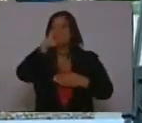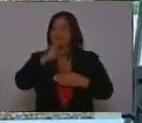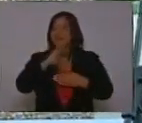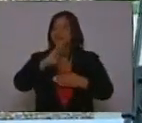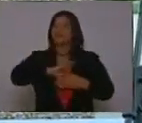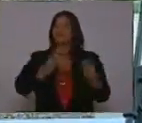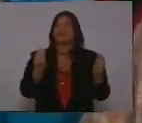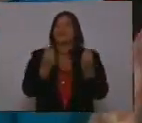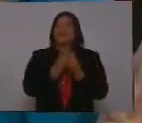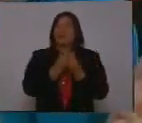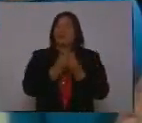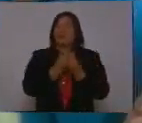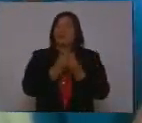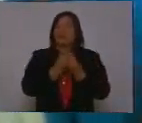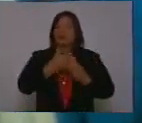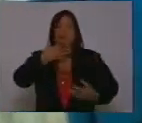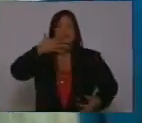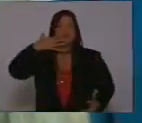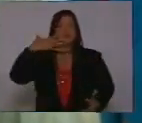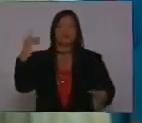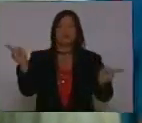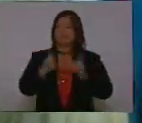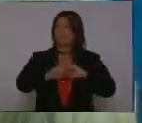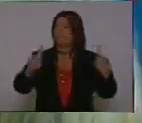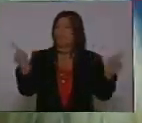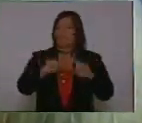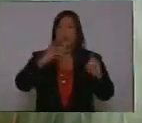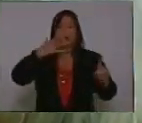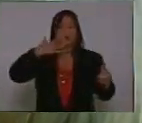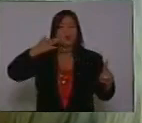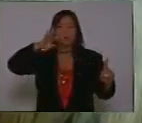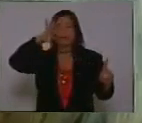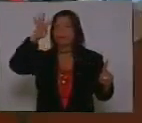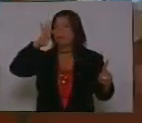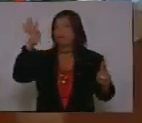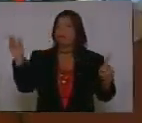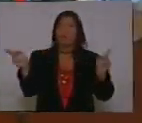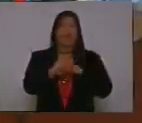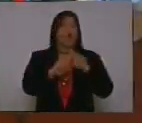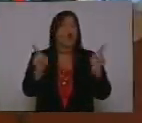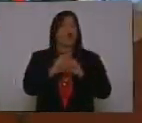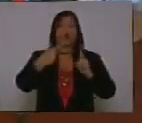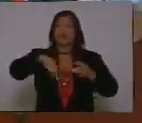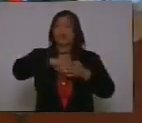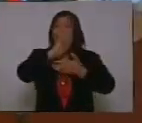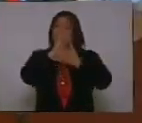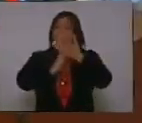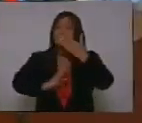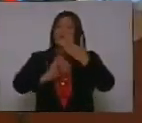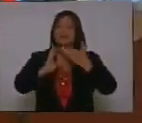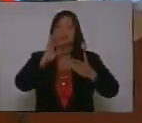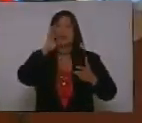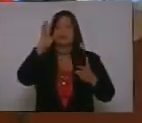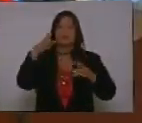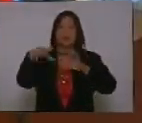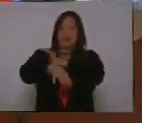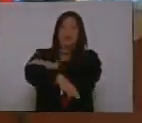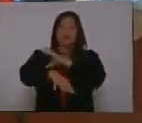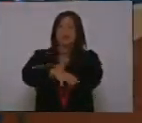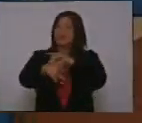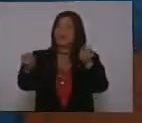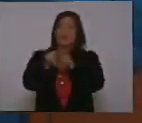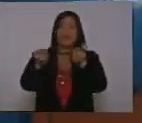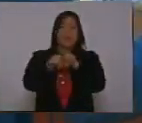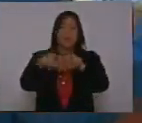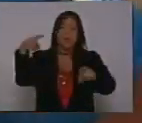No representamos la élite. No representamos la élite que quiere intervenir en Venezuela. La élite que quiere alinear los